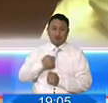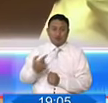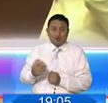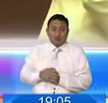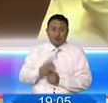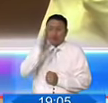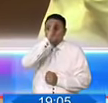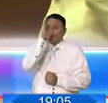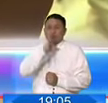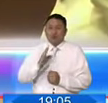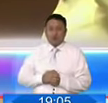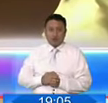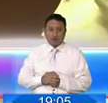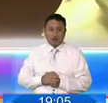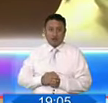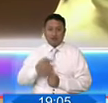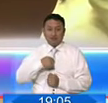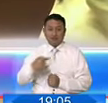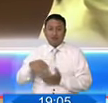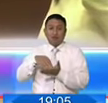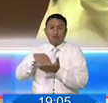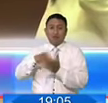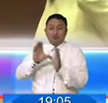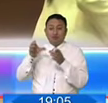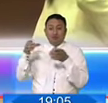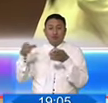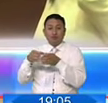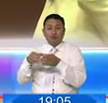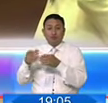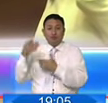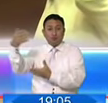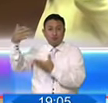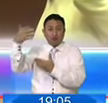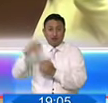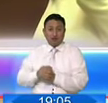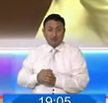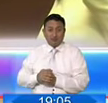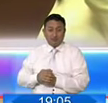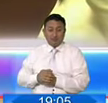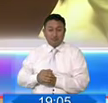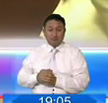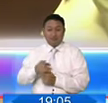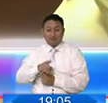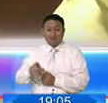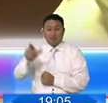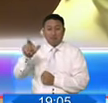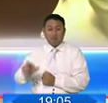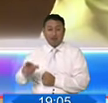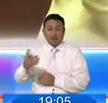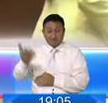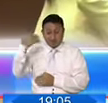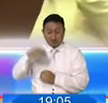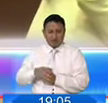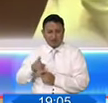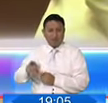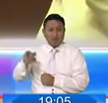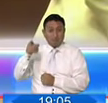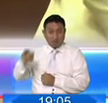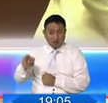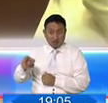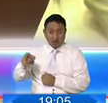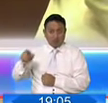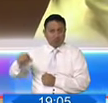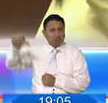ser jamás miembro de una organización política de un delincuente ese sí es